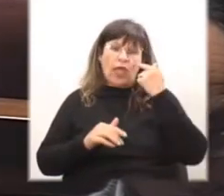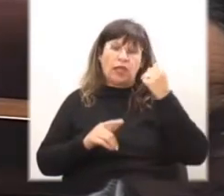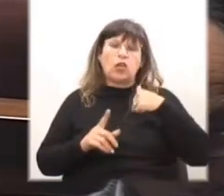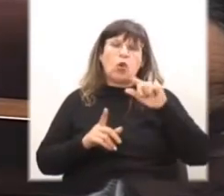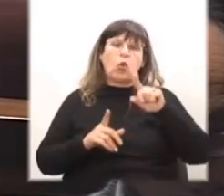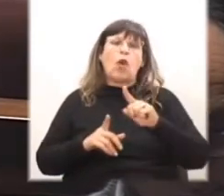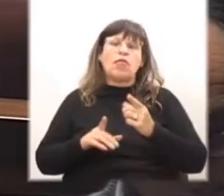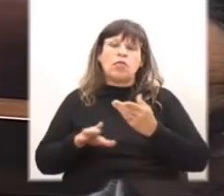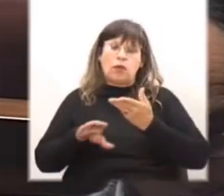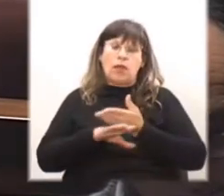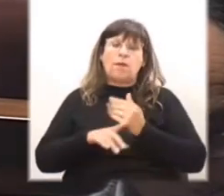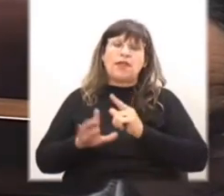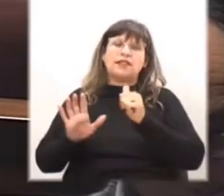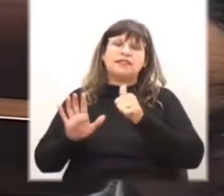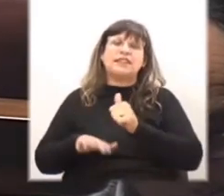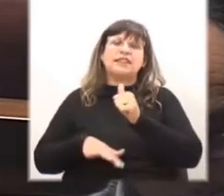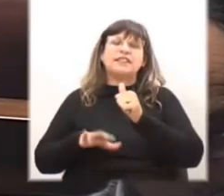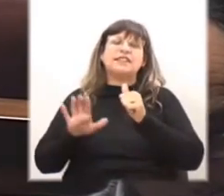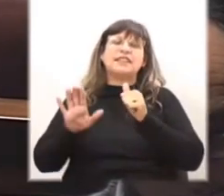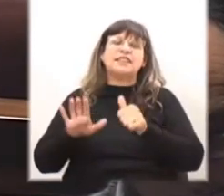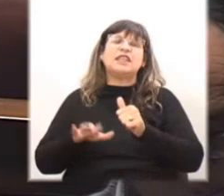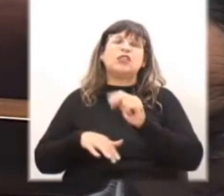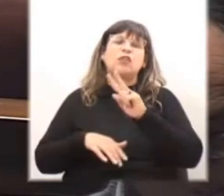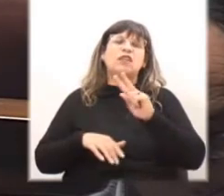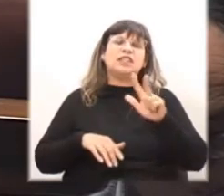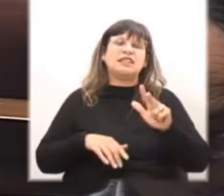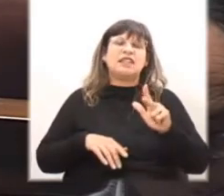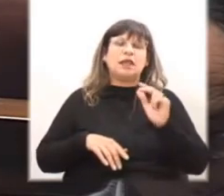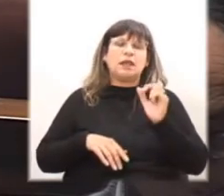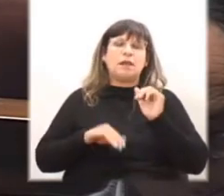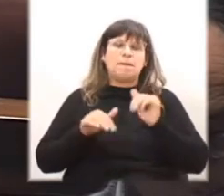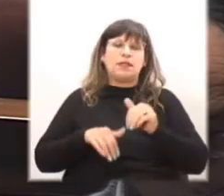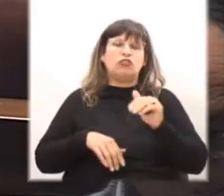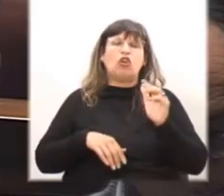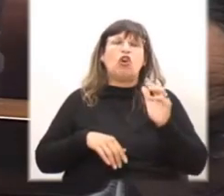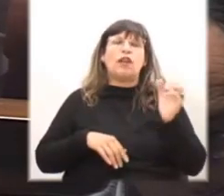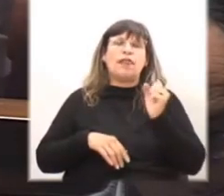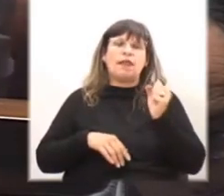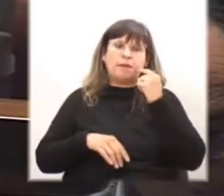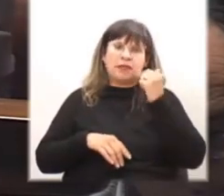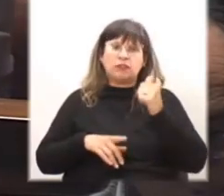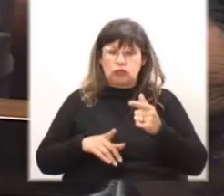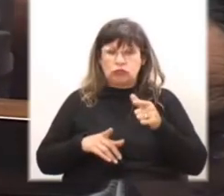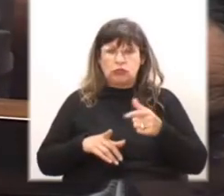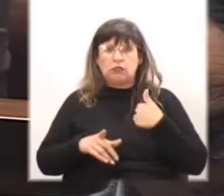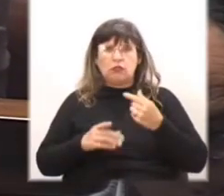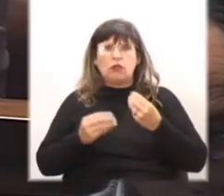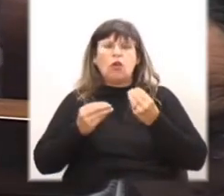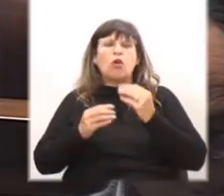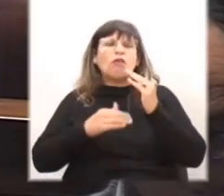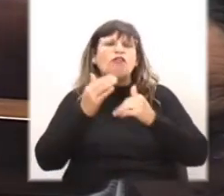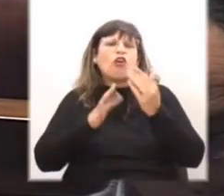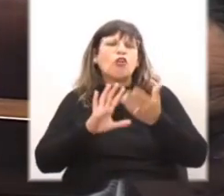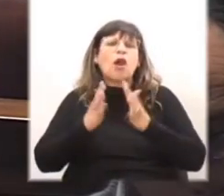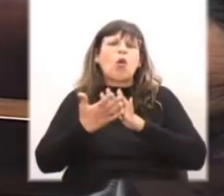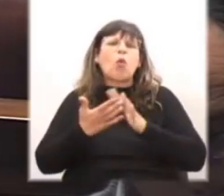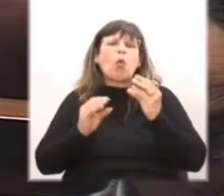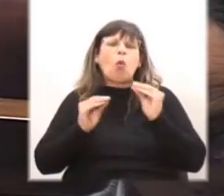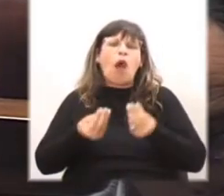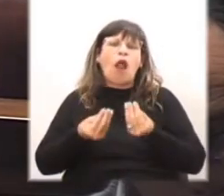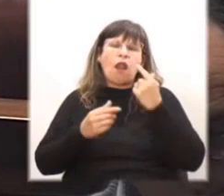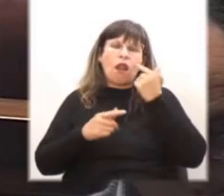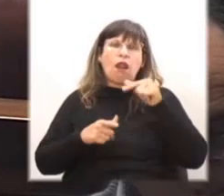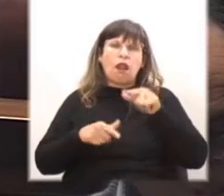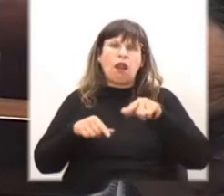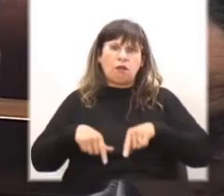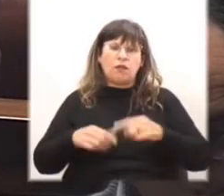había solicitado 623 millones de pesos? ¿Mediante qué mecanismo el Ministerio de Economía y Finanzas